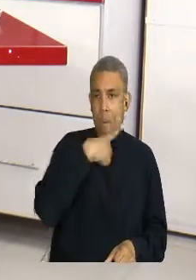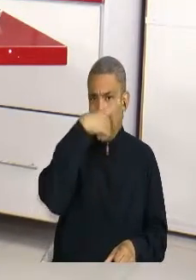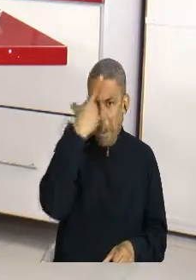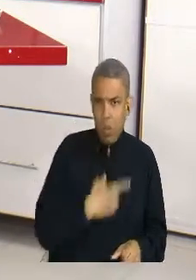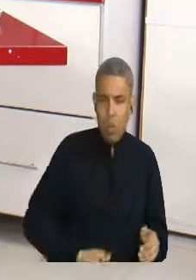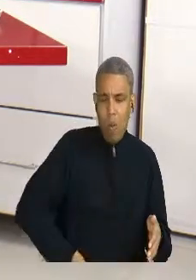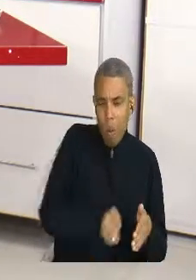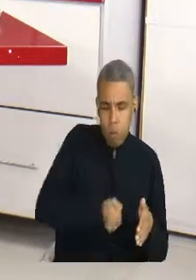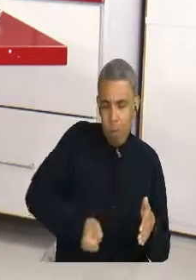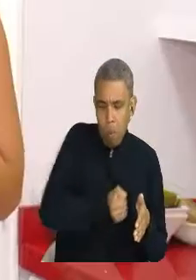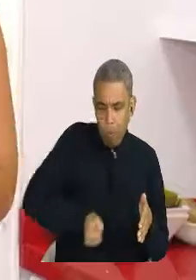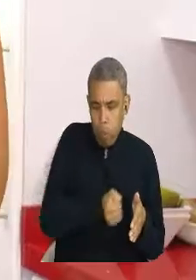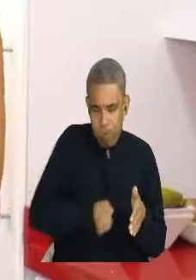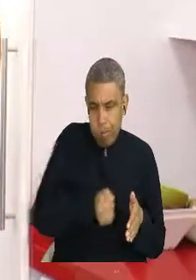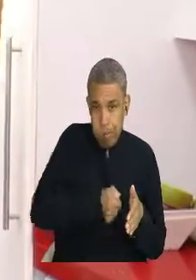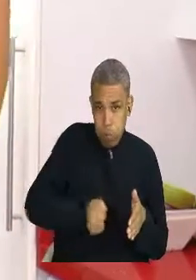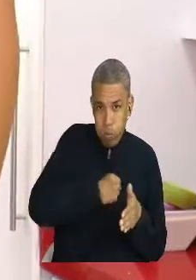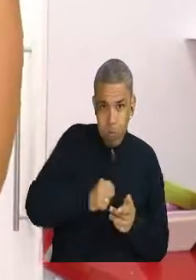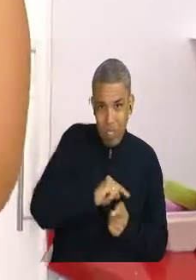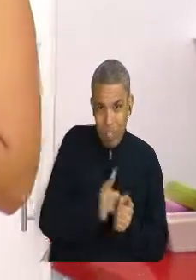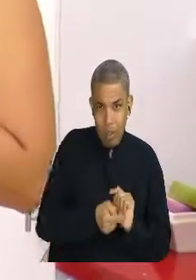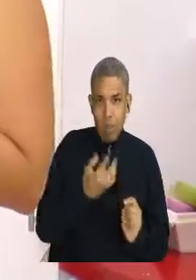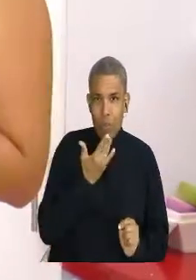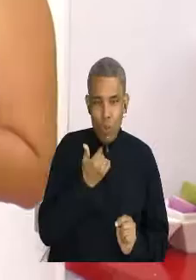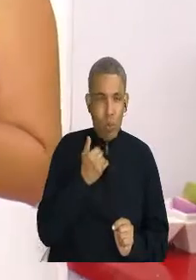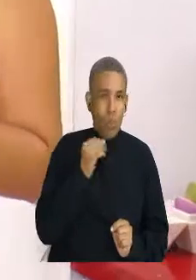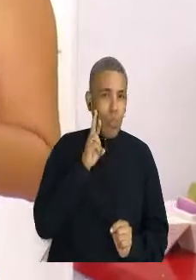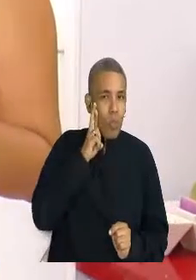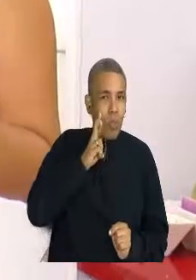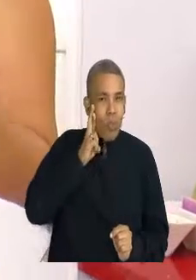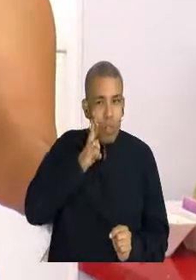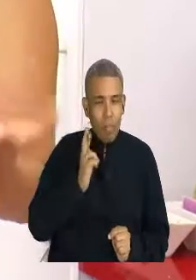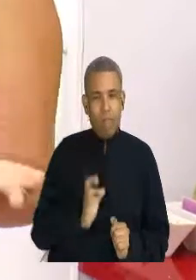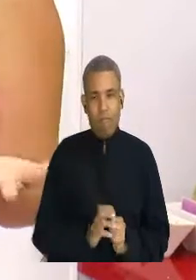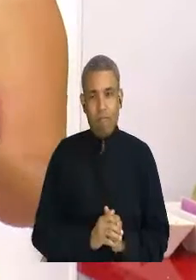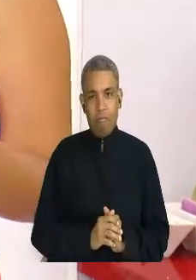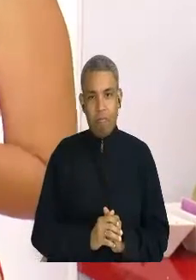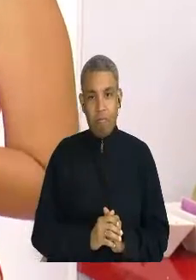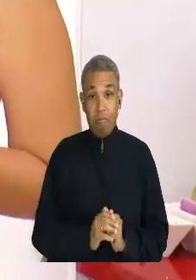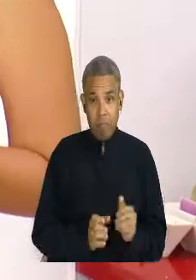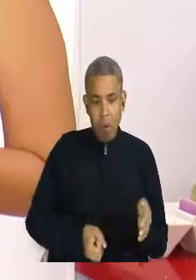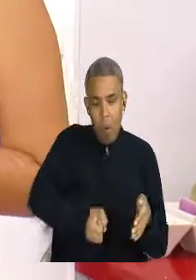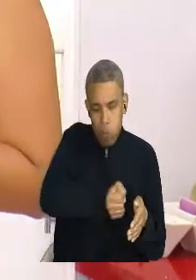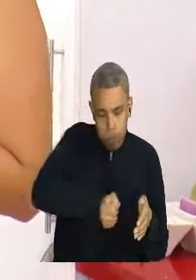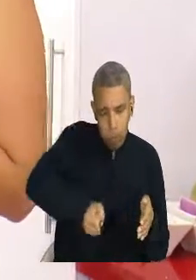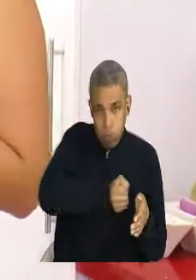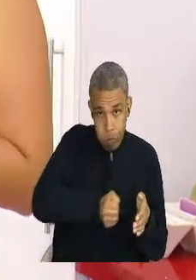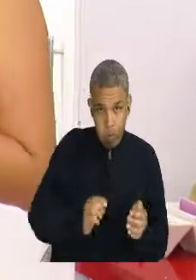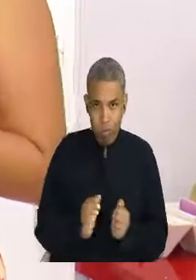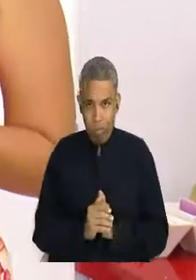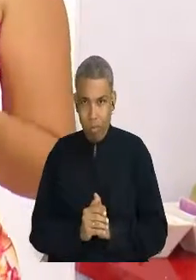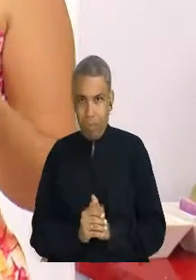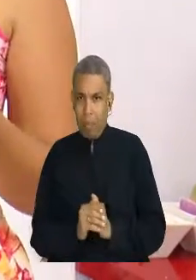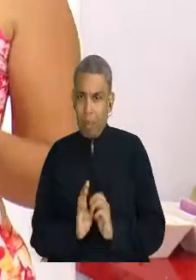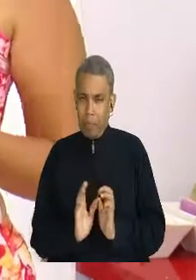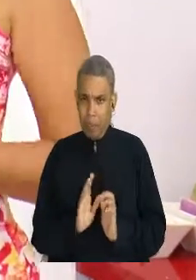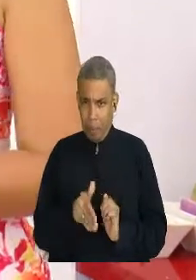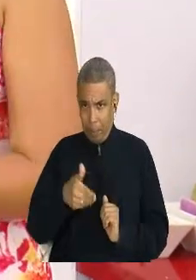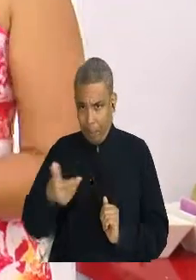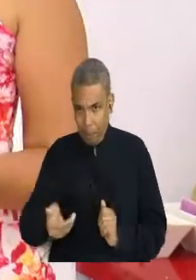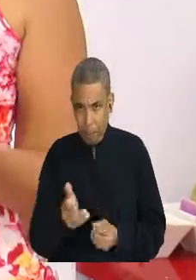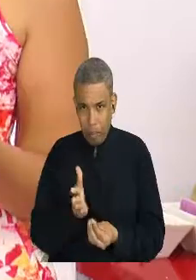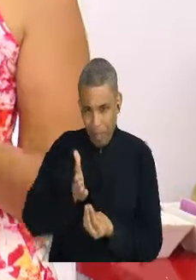rosada precisamente a lo que fue la base o lo que es la base de nuestro cóctel. Posterior a ello hicimos cortes en brunoise tanto con la